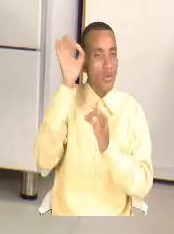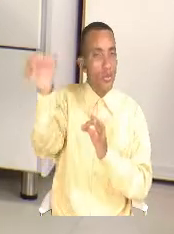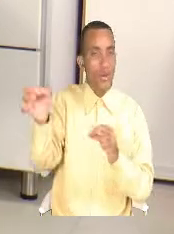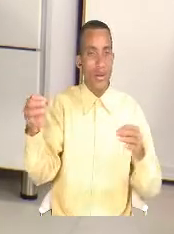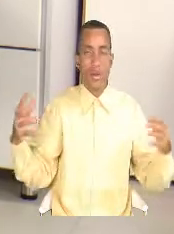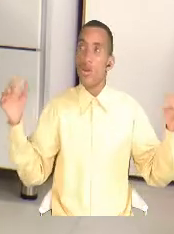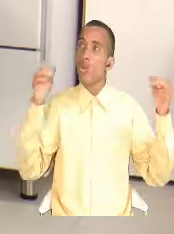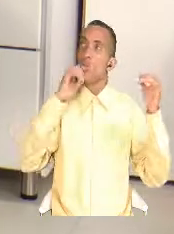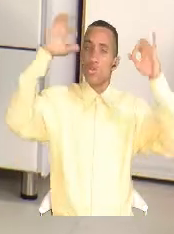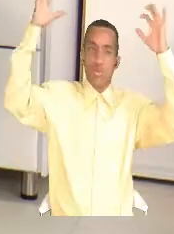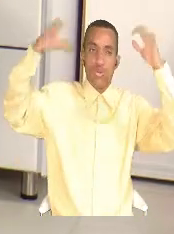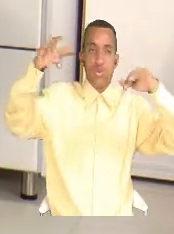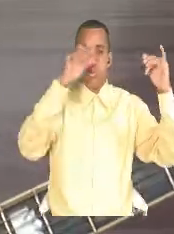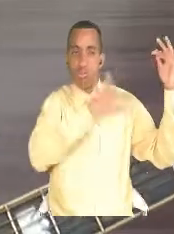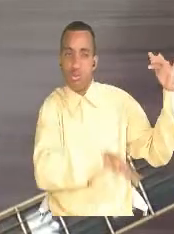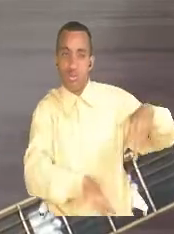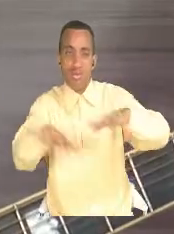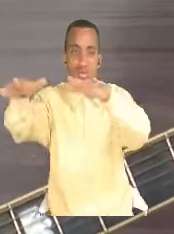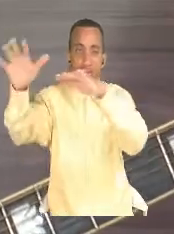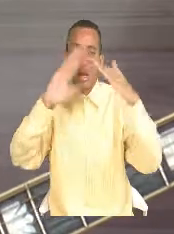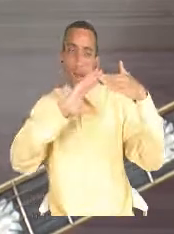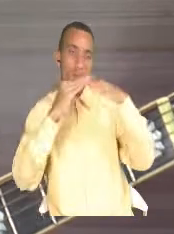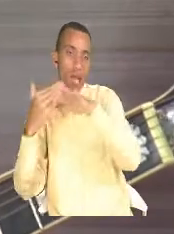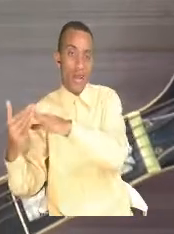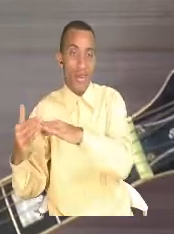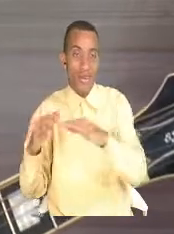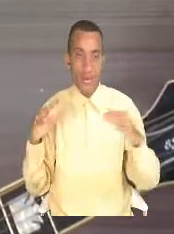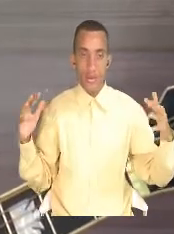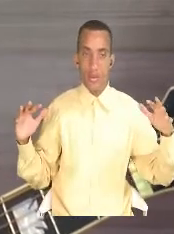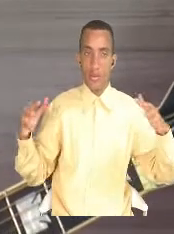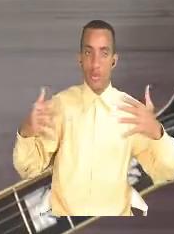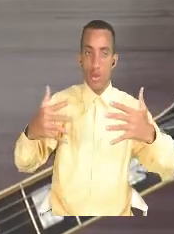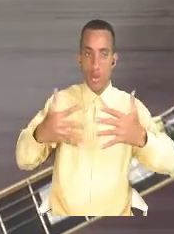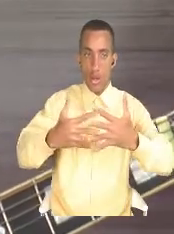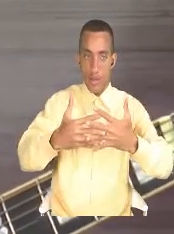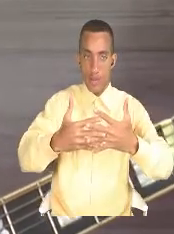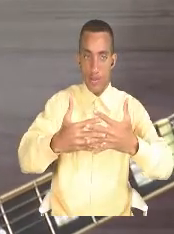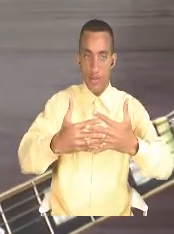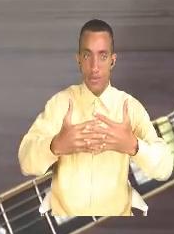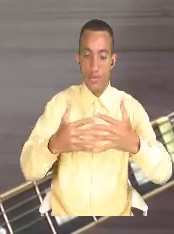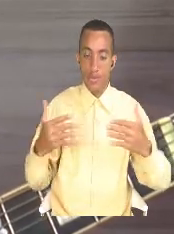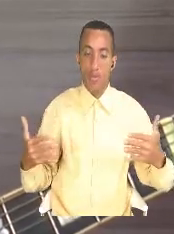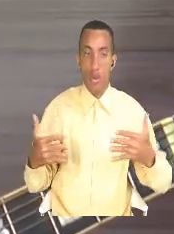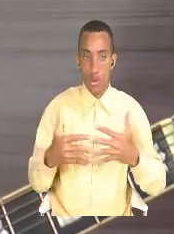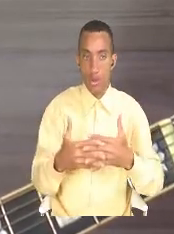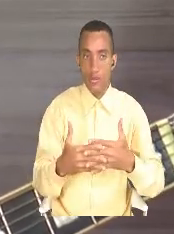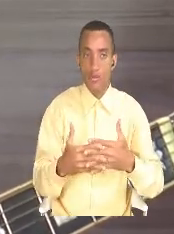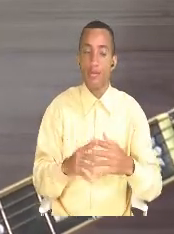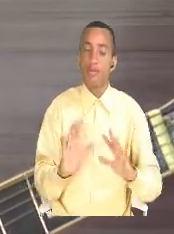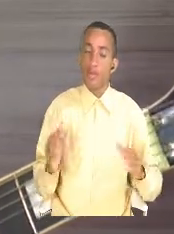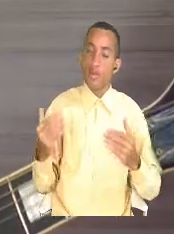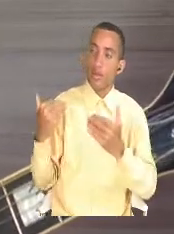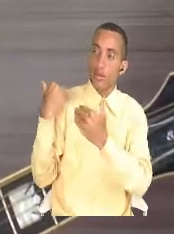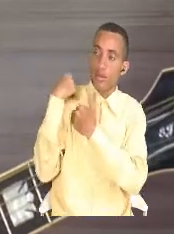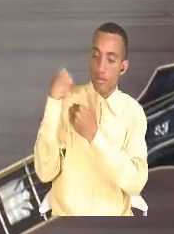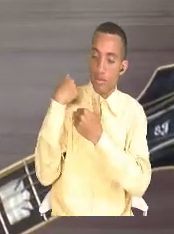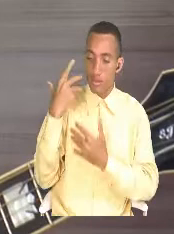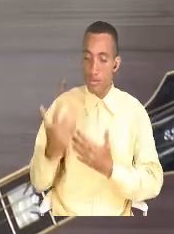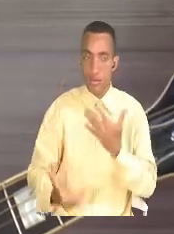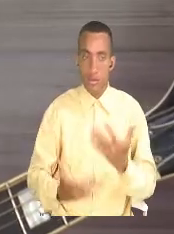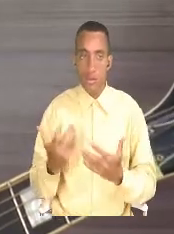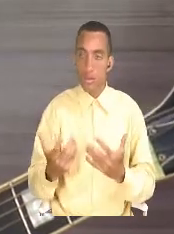el apoyo de la policía, ellos estarán encargados de recibir los alimentos y de hacer el respectivo envío también